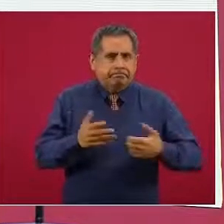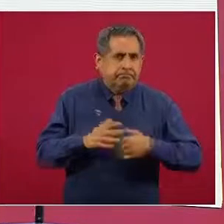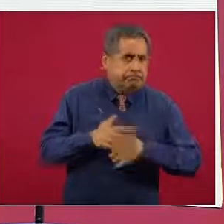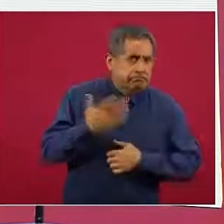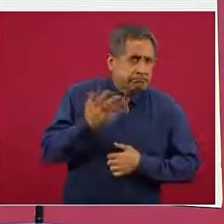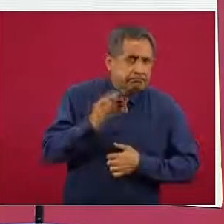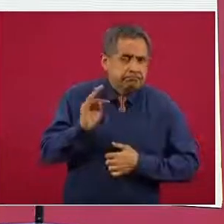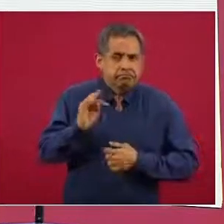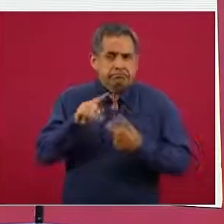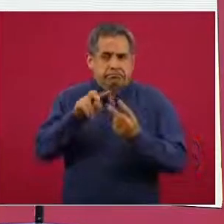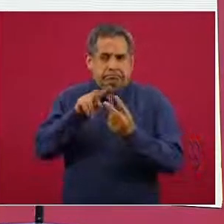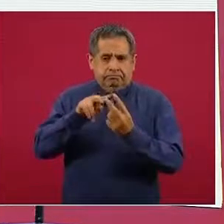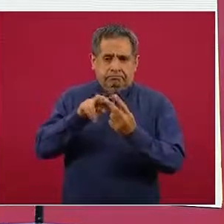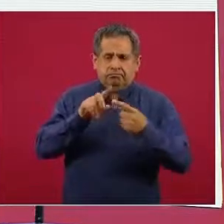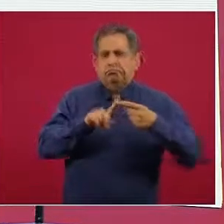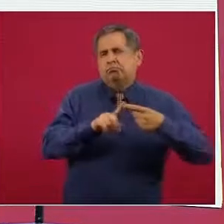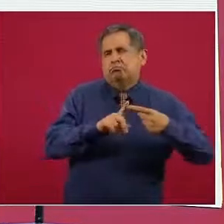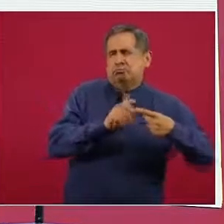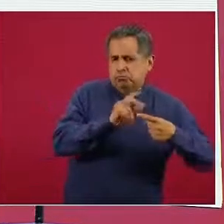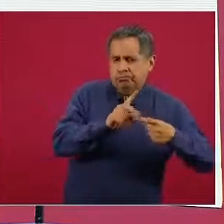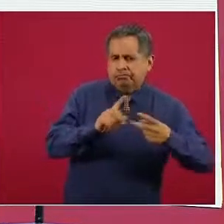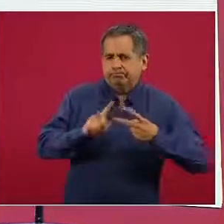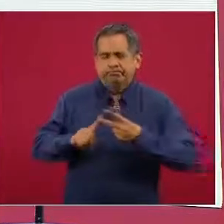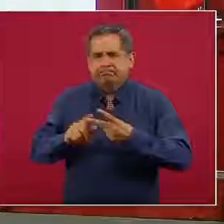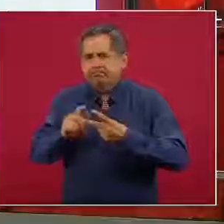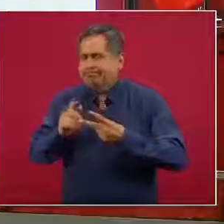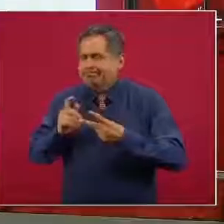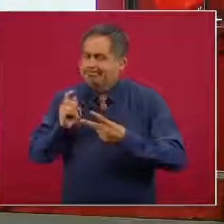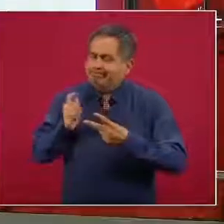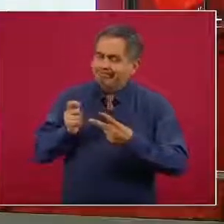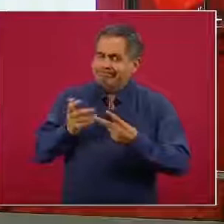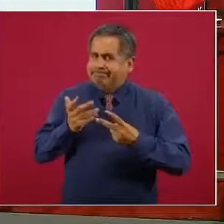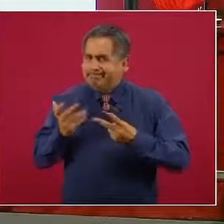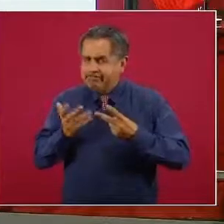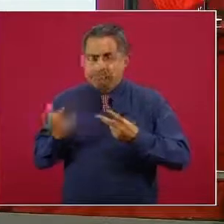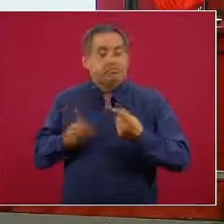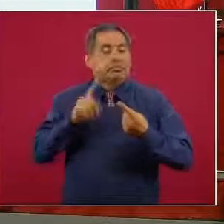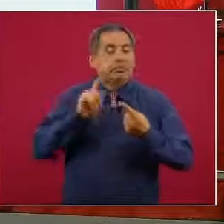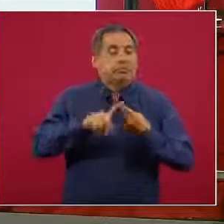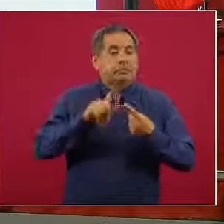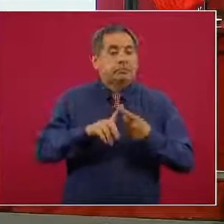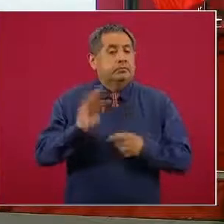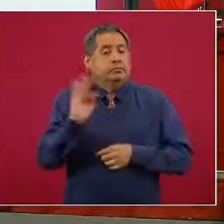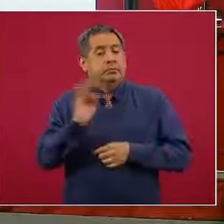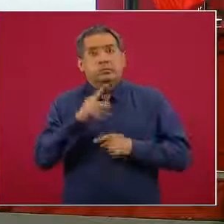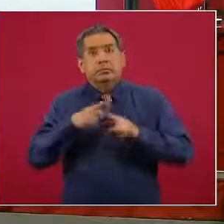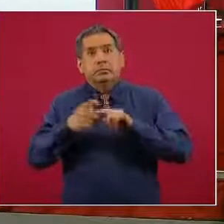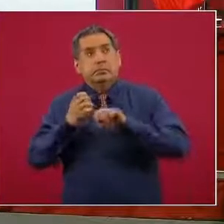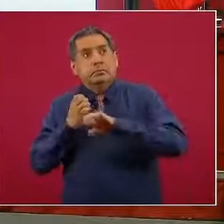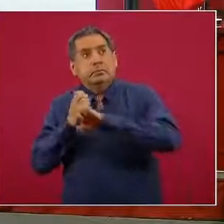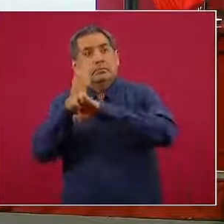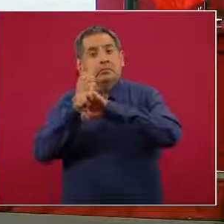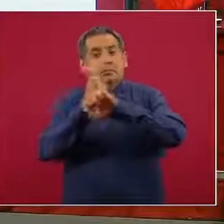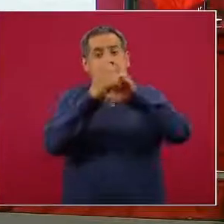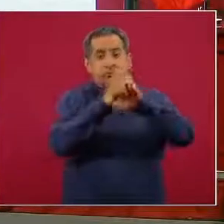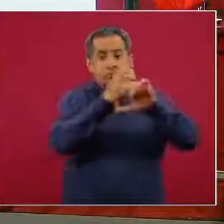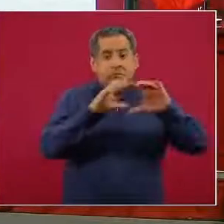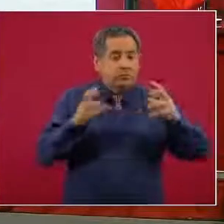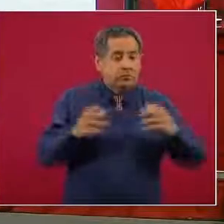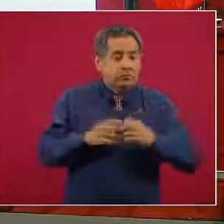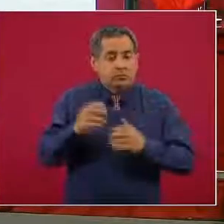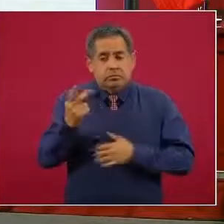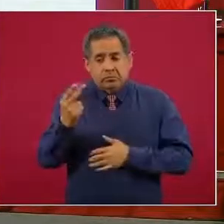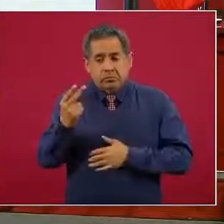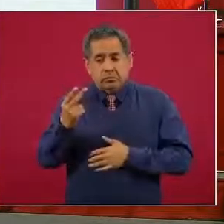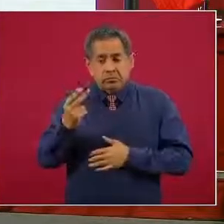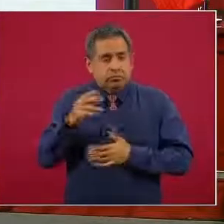una positiva, una no positiva. La positiva puede ser que varios de los estados, por lo menos 25